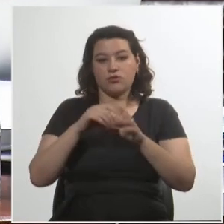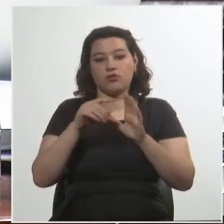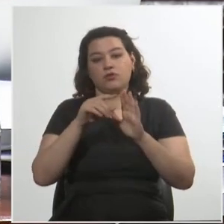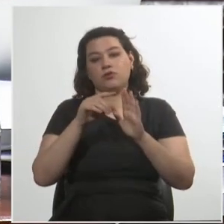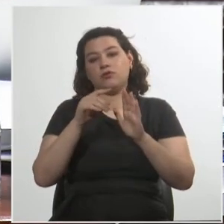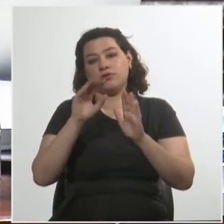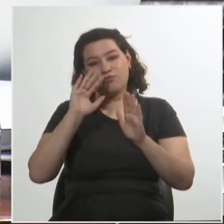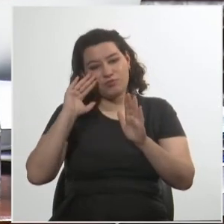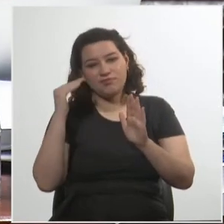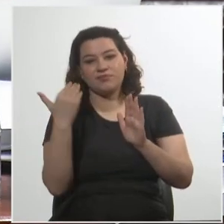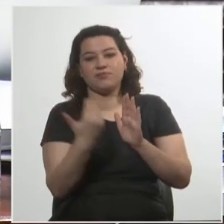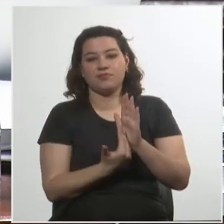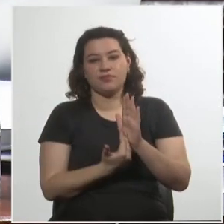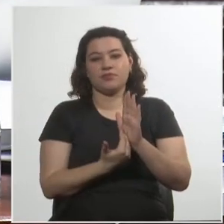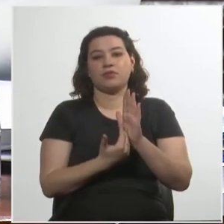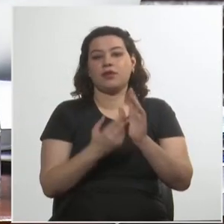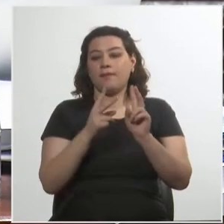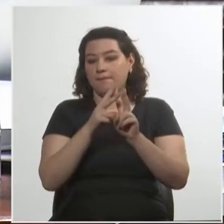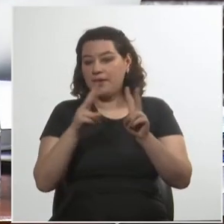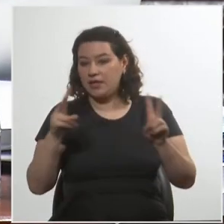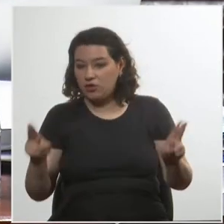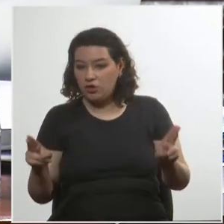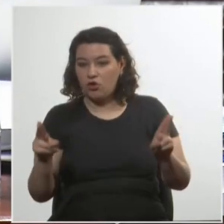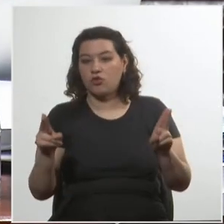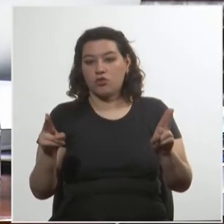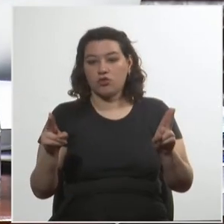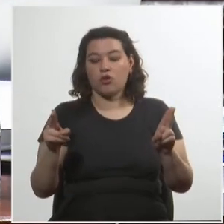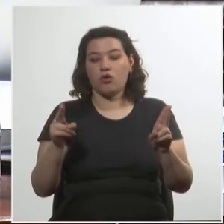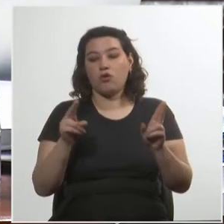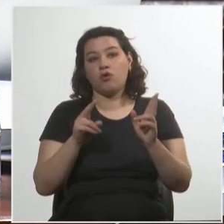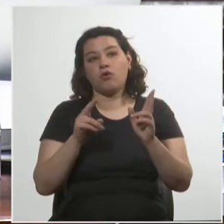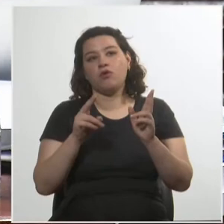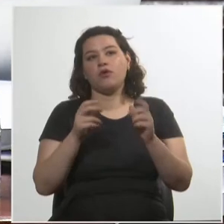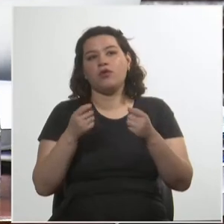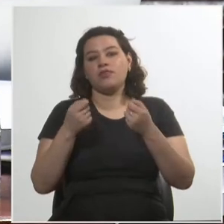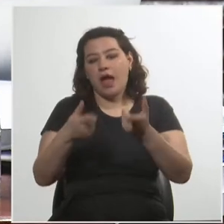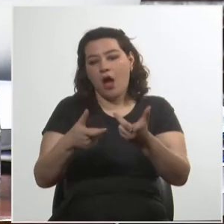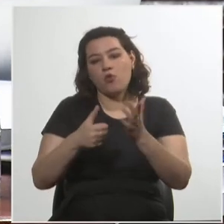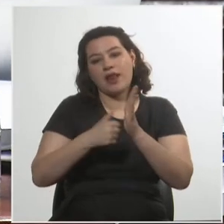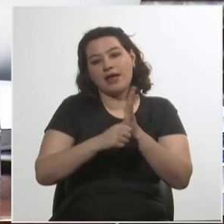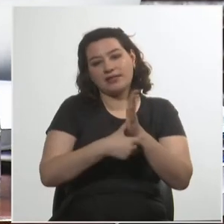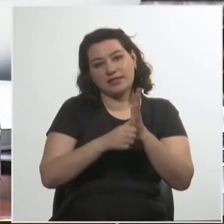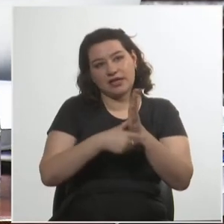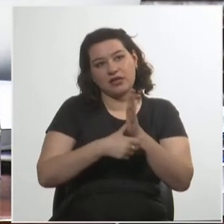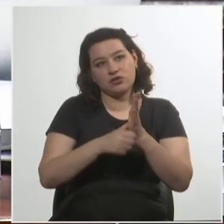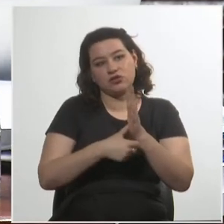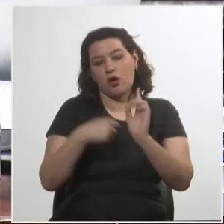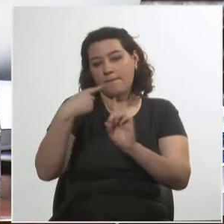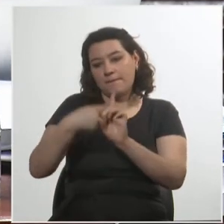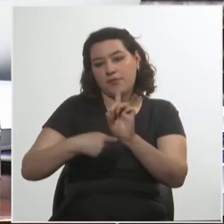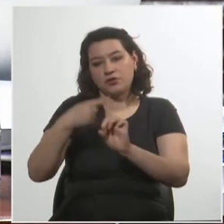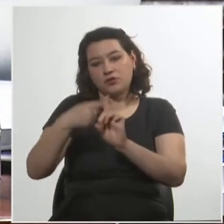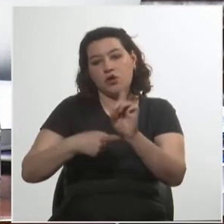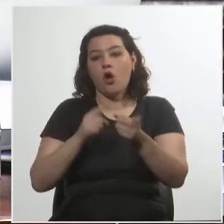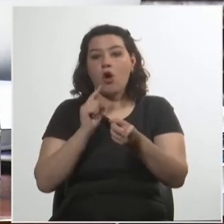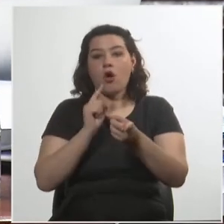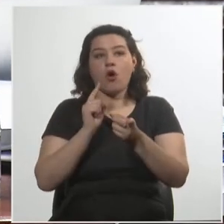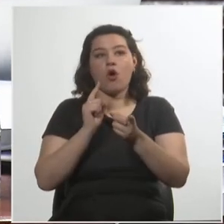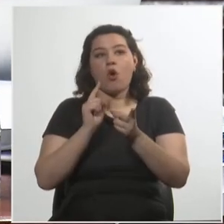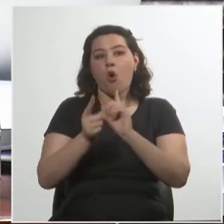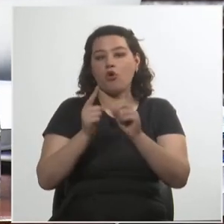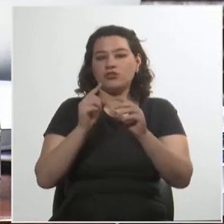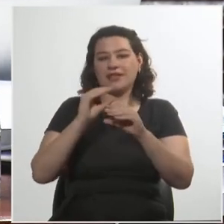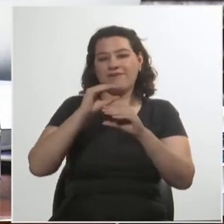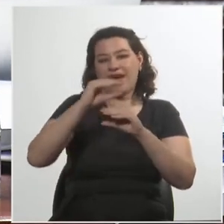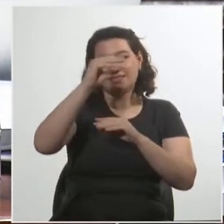se las reconocerá durante el período de cómputo ficto de servicios una asignación computable mensual equivalente a 11 bases